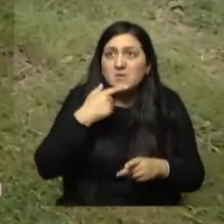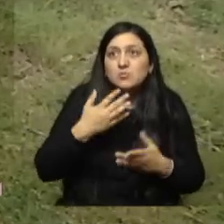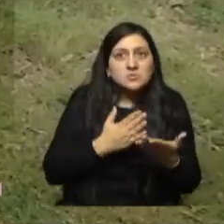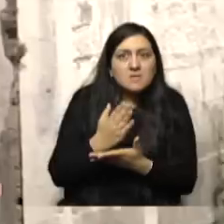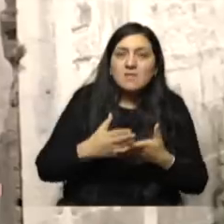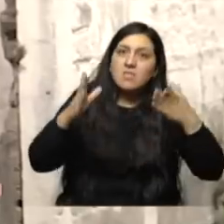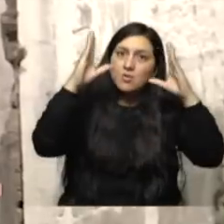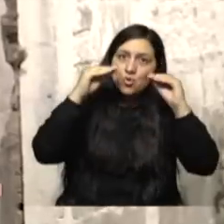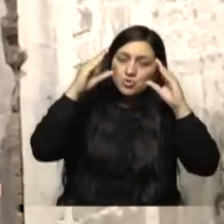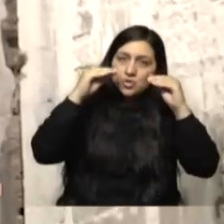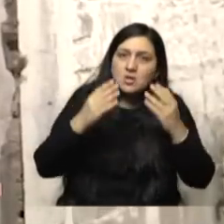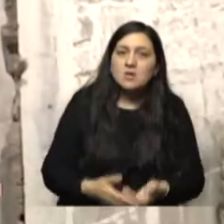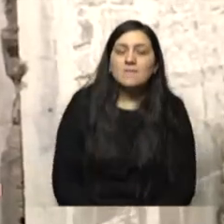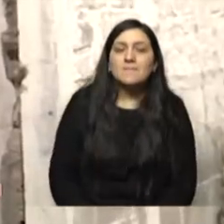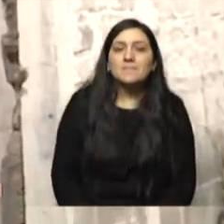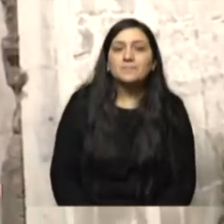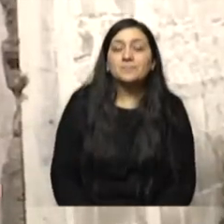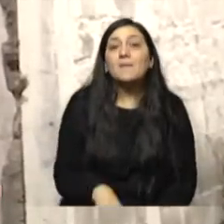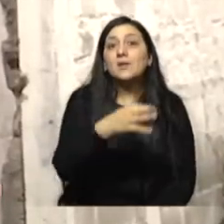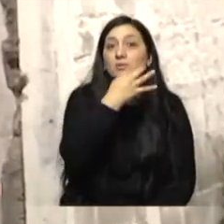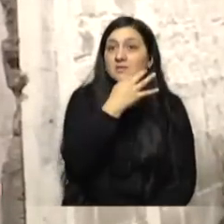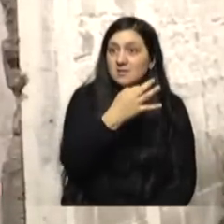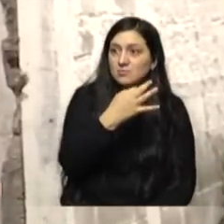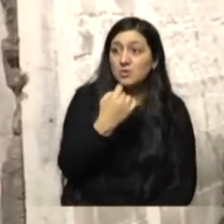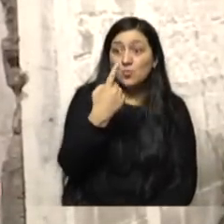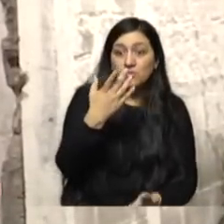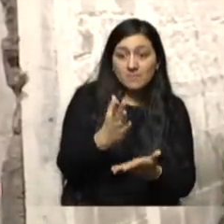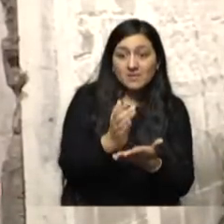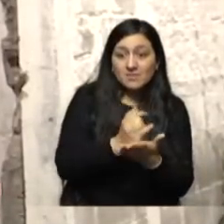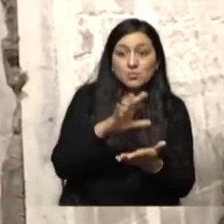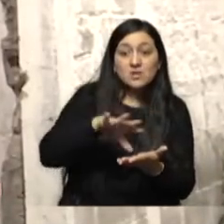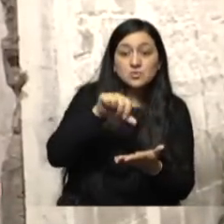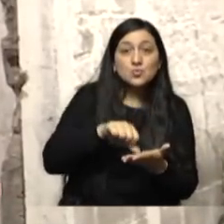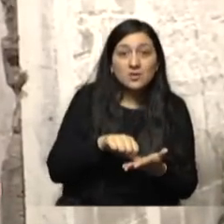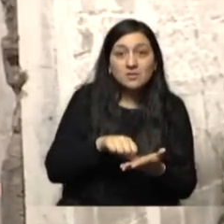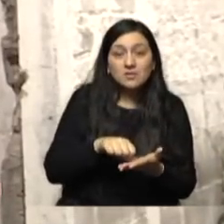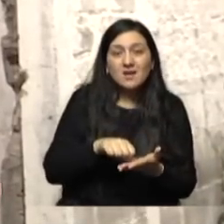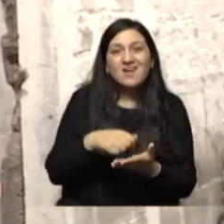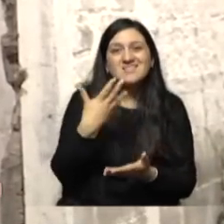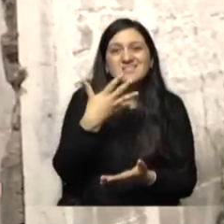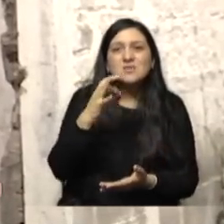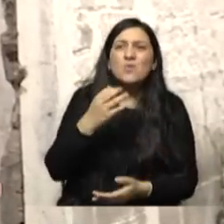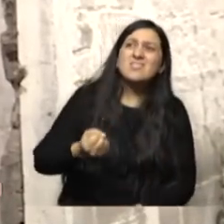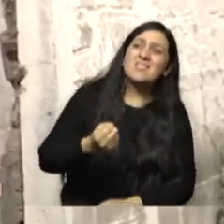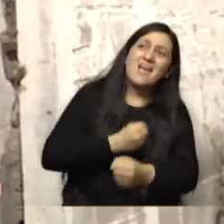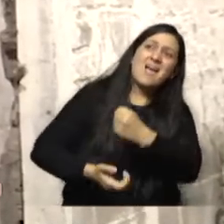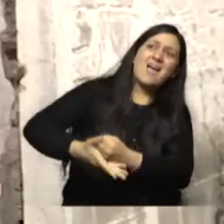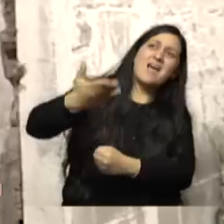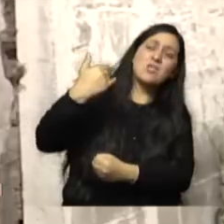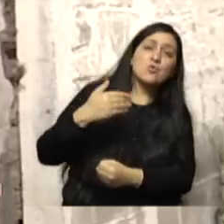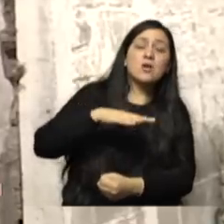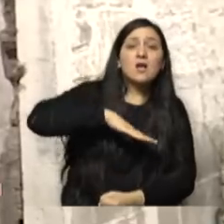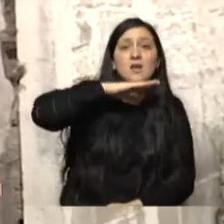pero decíamos, en un departamento, en una ciudad, hace 50 años, Canelones, también